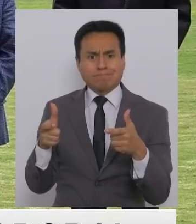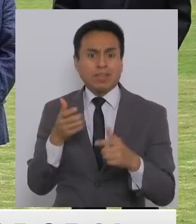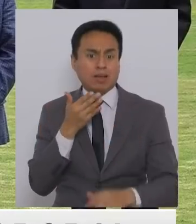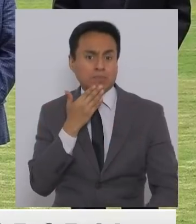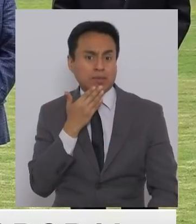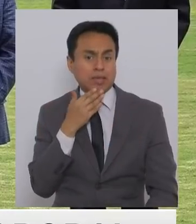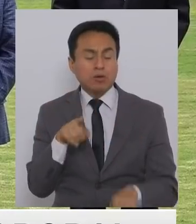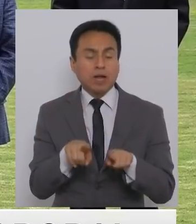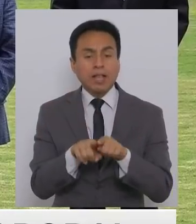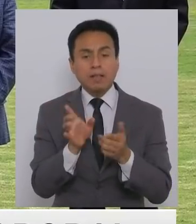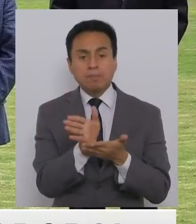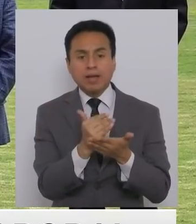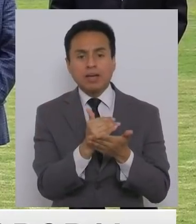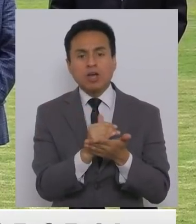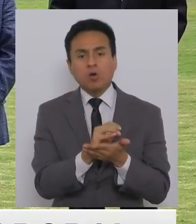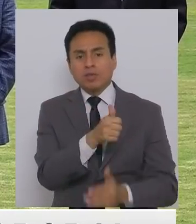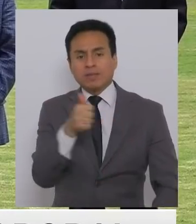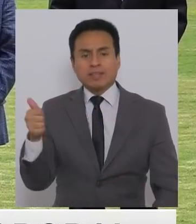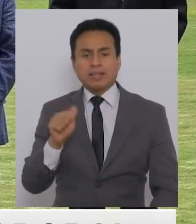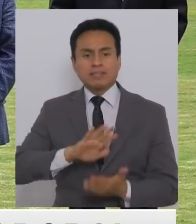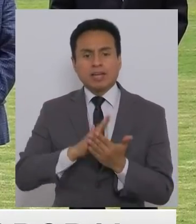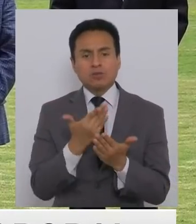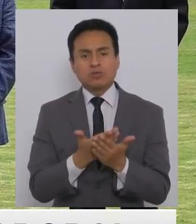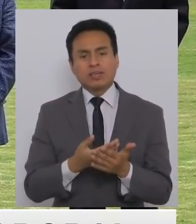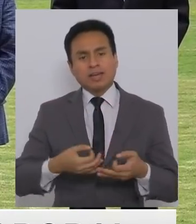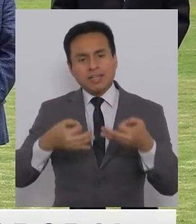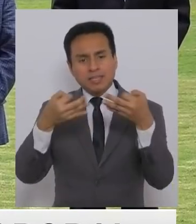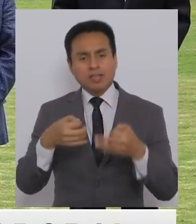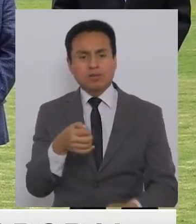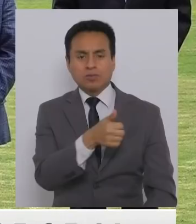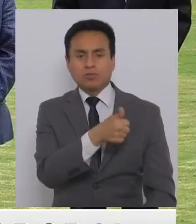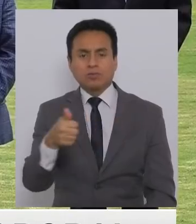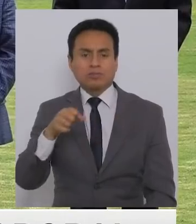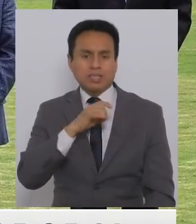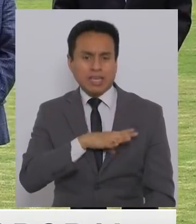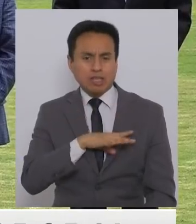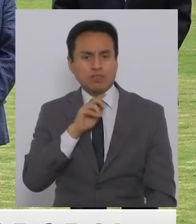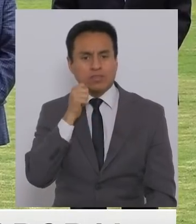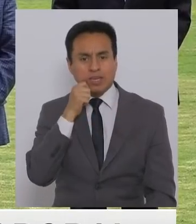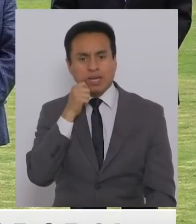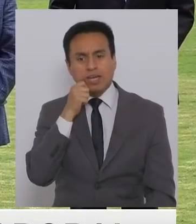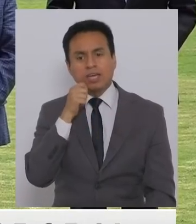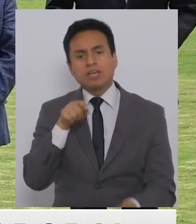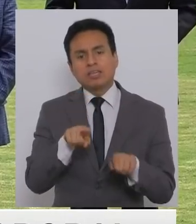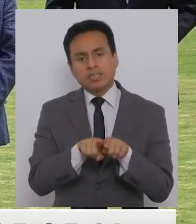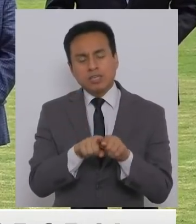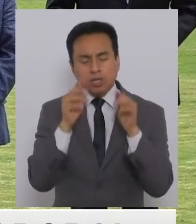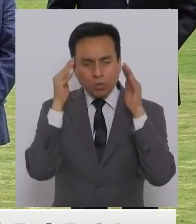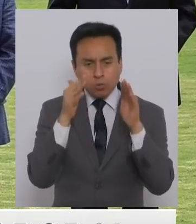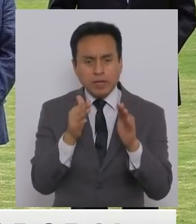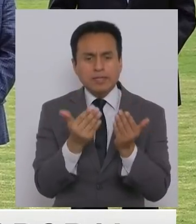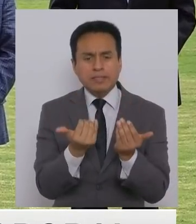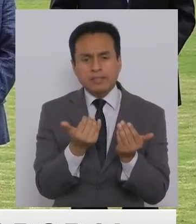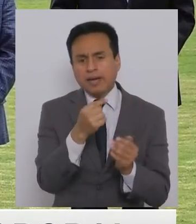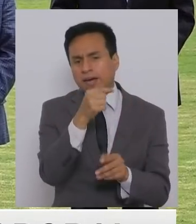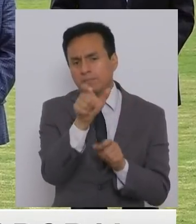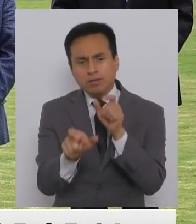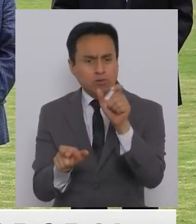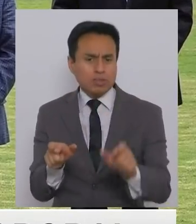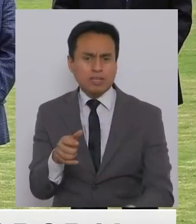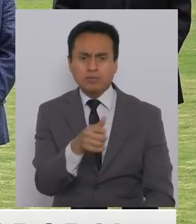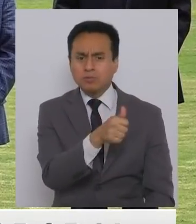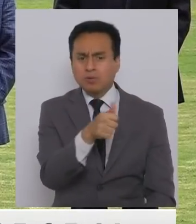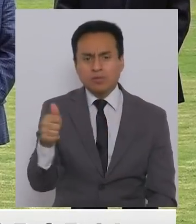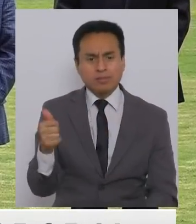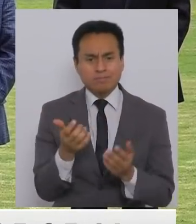establecer un plan universal de salud garantizado para todos los chilenos que cubra las necesidades que toda